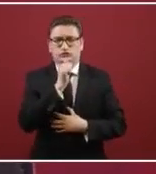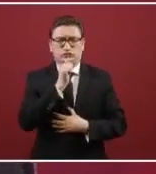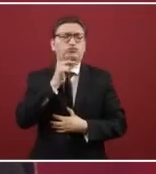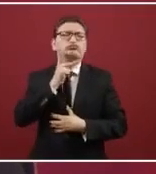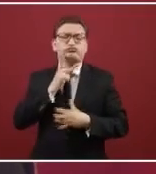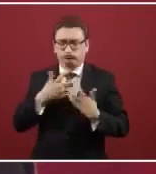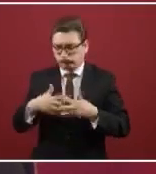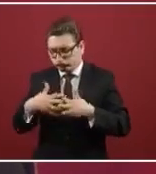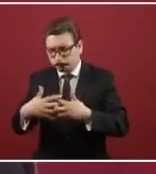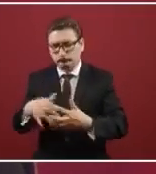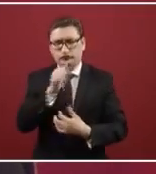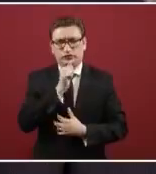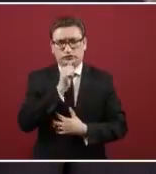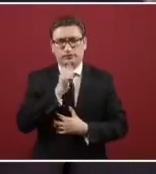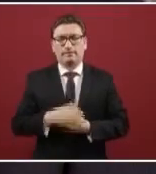petrolera,